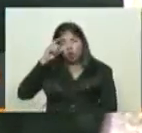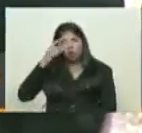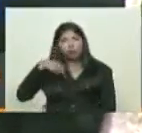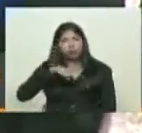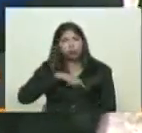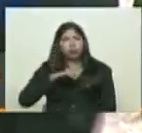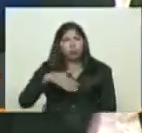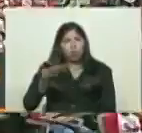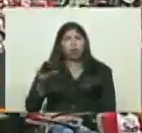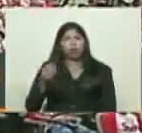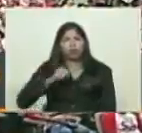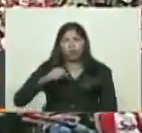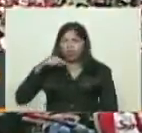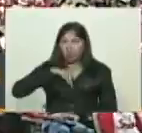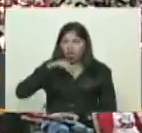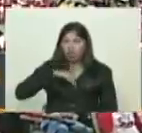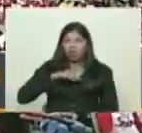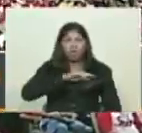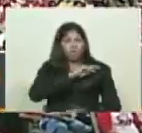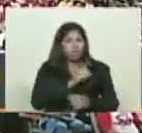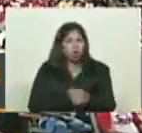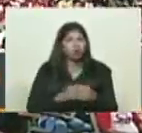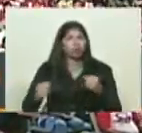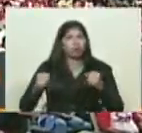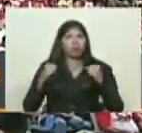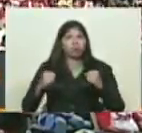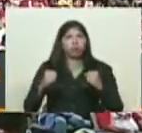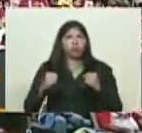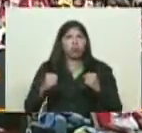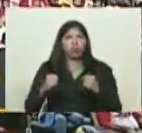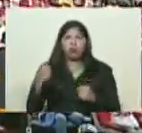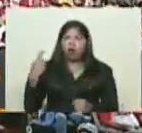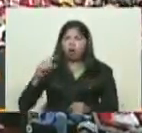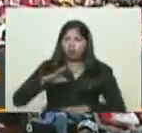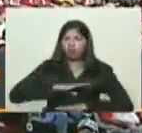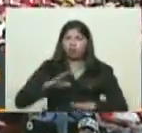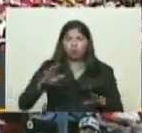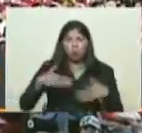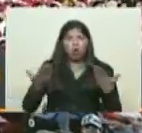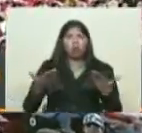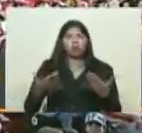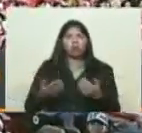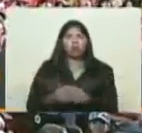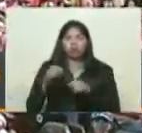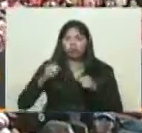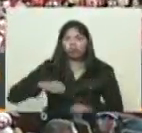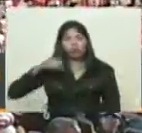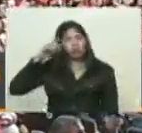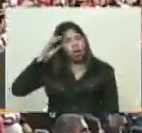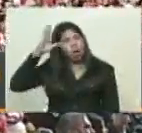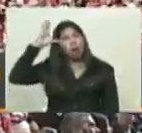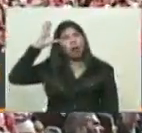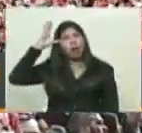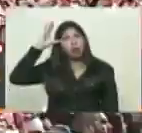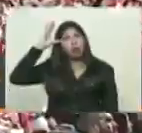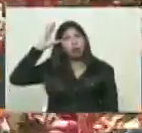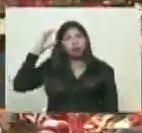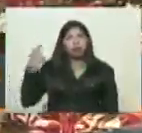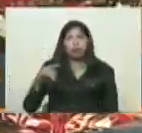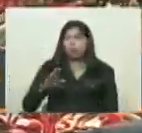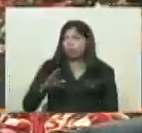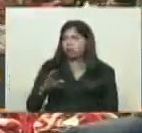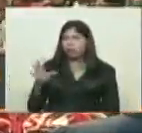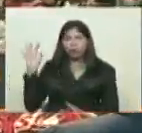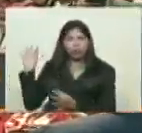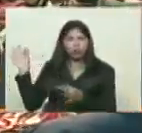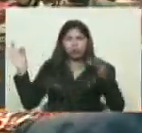porque tenemos la fuerza, porque tenemos las ganas, porque tenemos la disposición y porque tenemos la capacidad de asumir cualquier rol